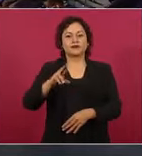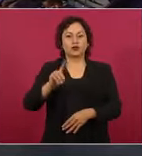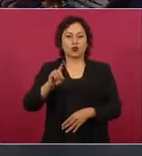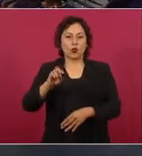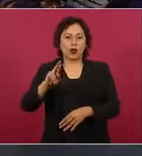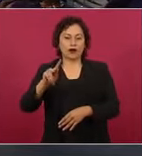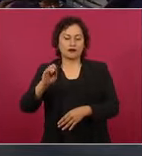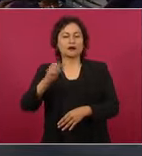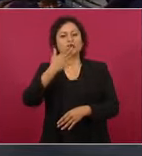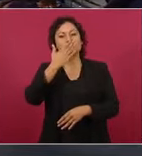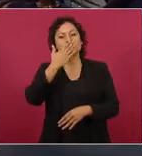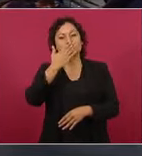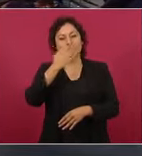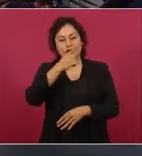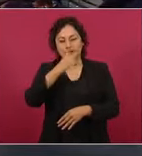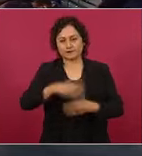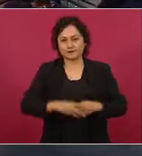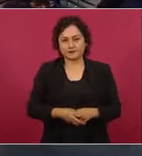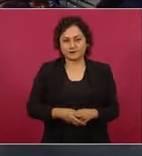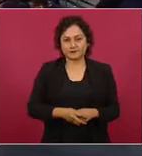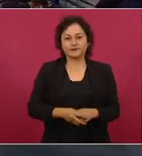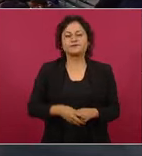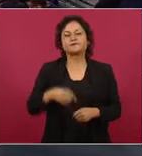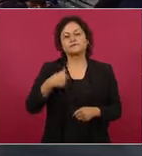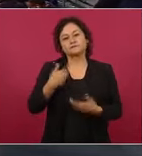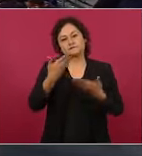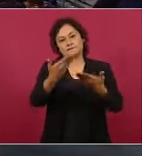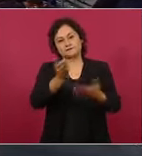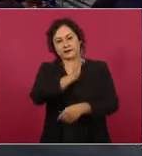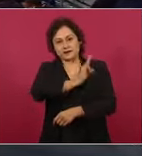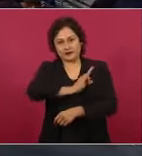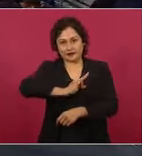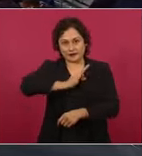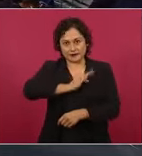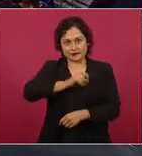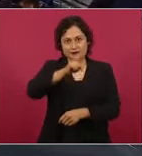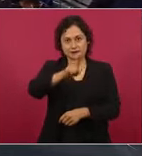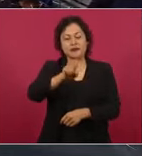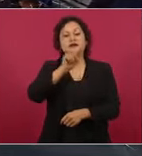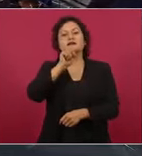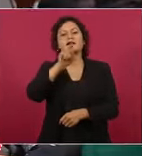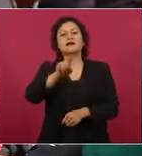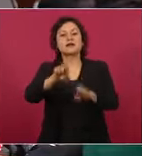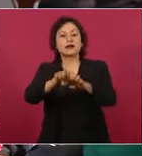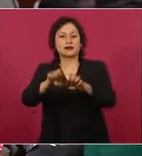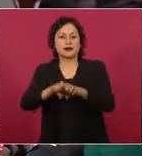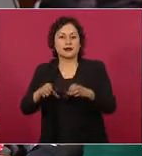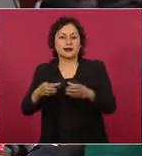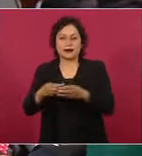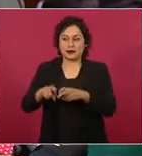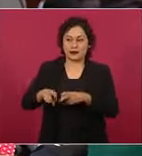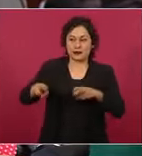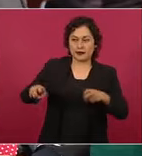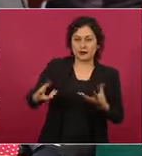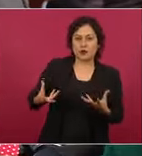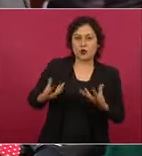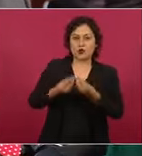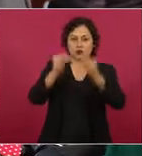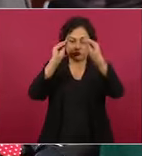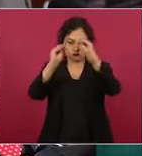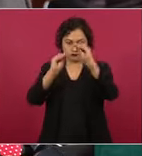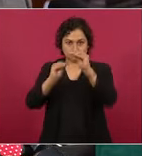Power. Señor presidente, bueno, primero felicitarle a usted y al equipo jurídico que diseñó esta propuesta